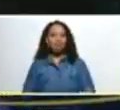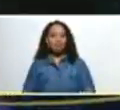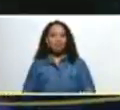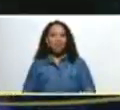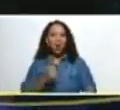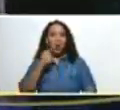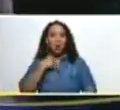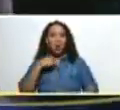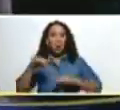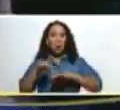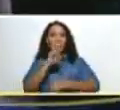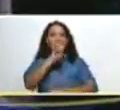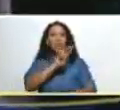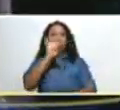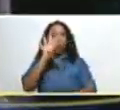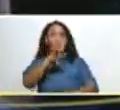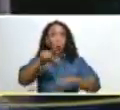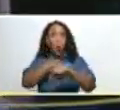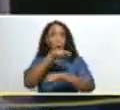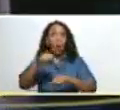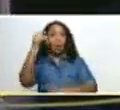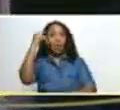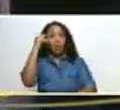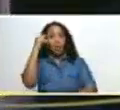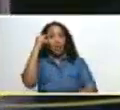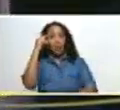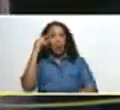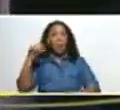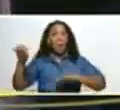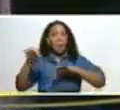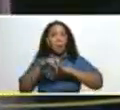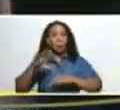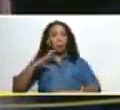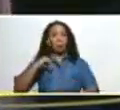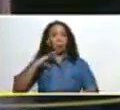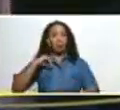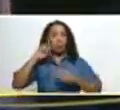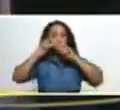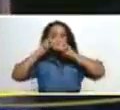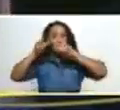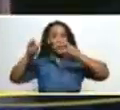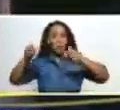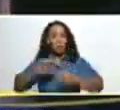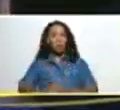Estoy 24 horas del día con una detective de la PTJ.